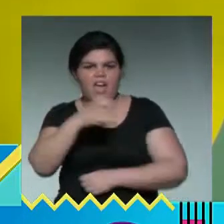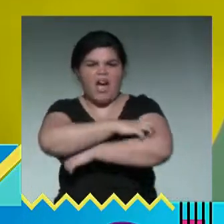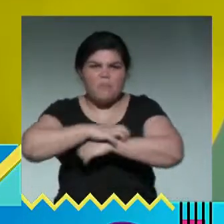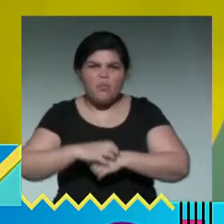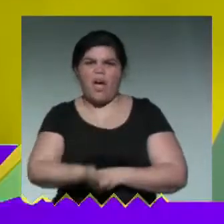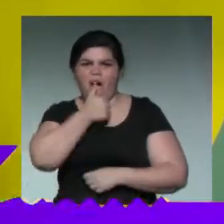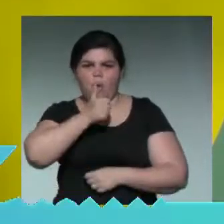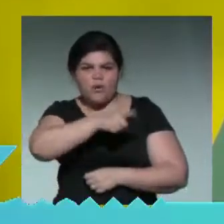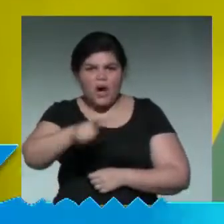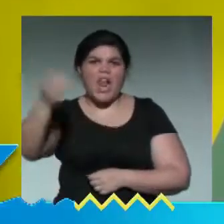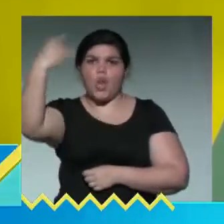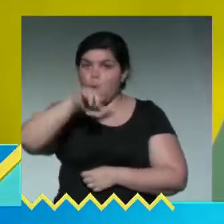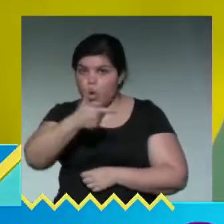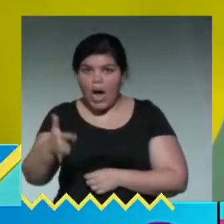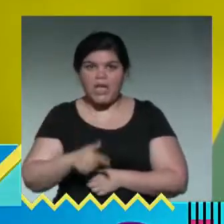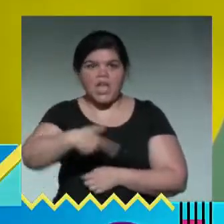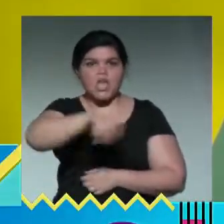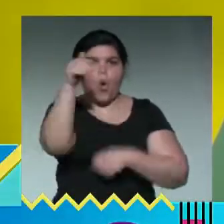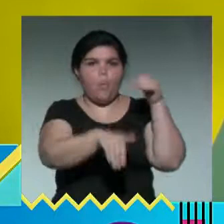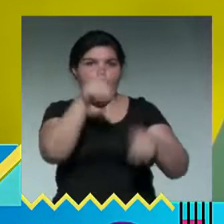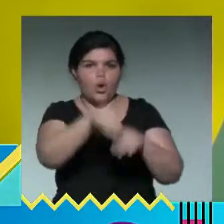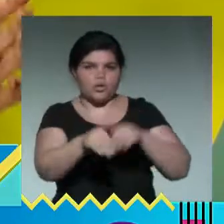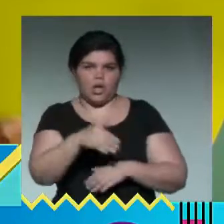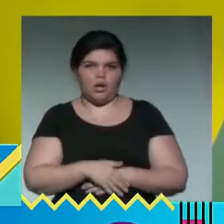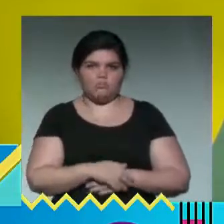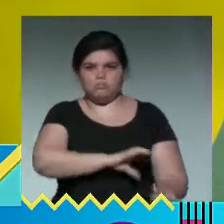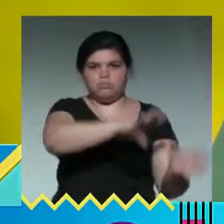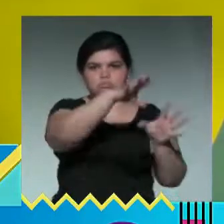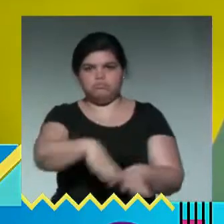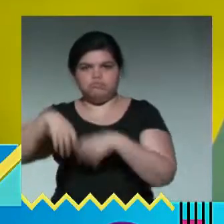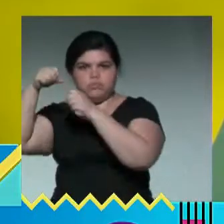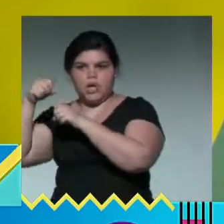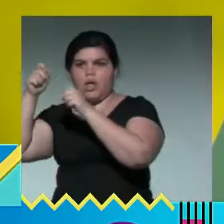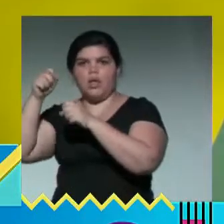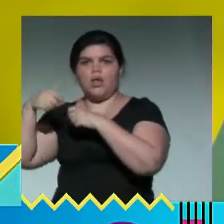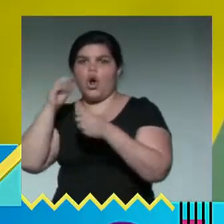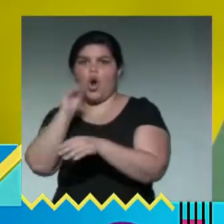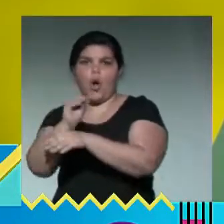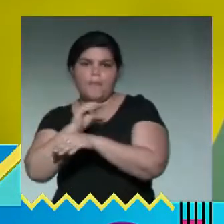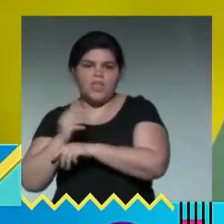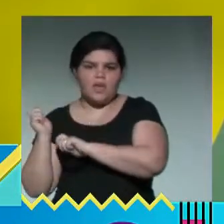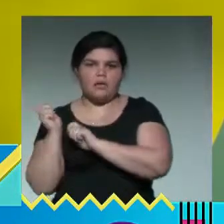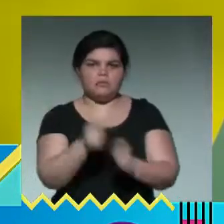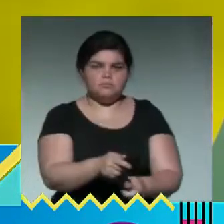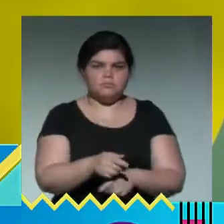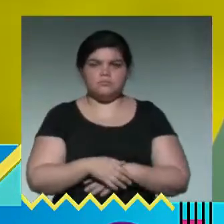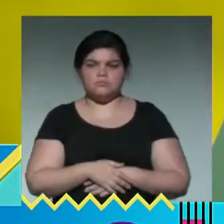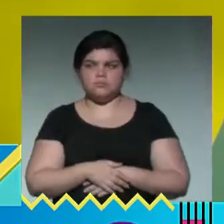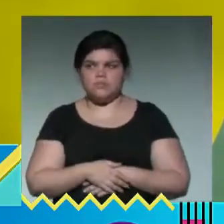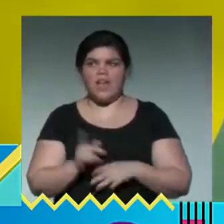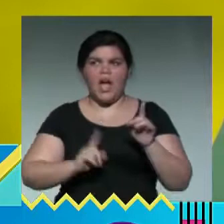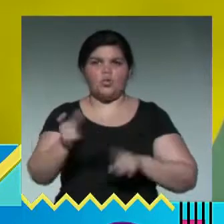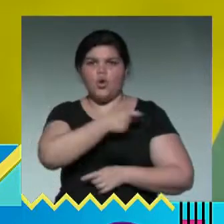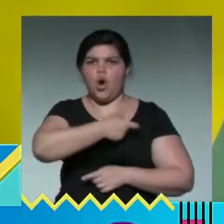agua, sin luz, los usan para votar y los llevan, los traen, les dan de comer porque muchos